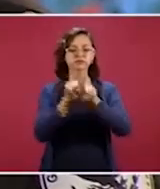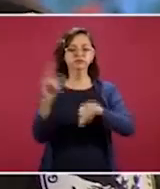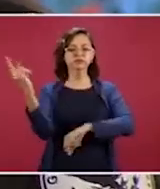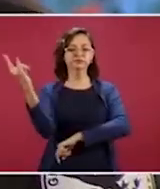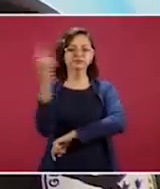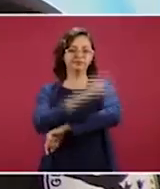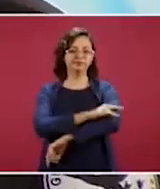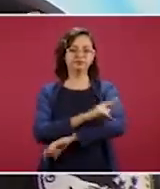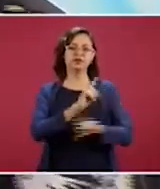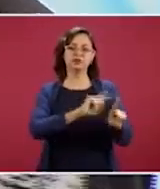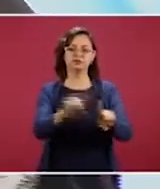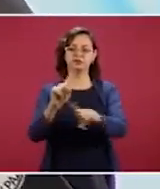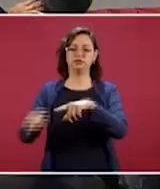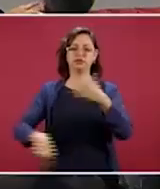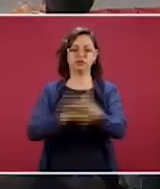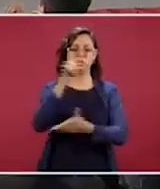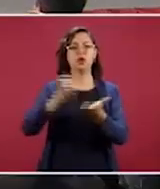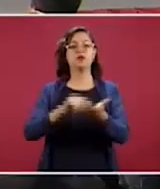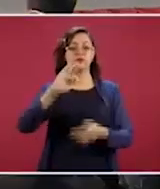federal